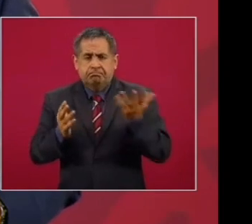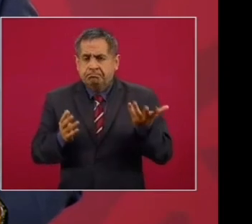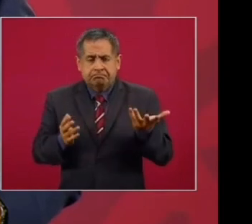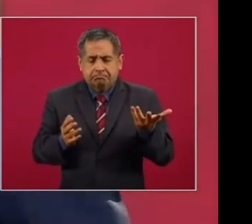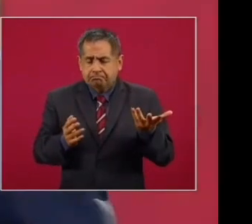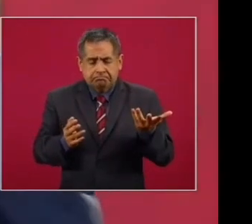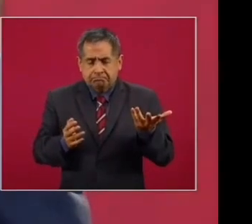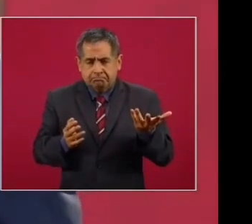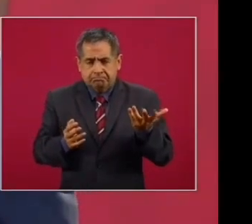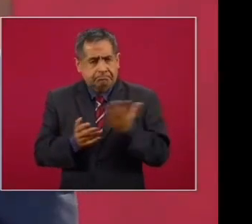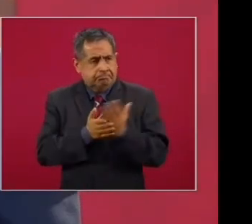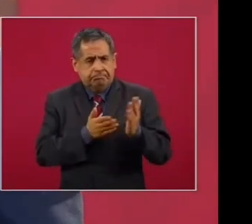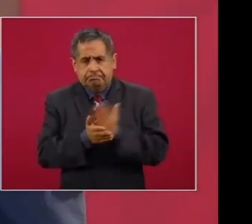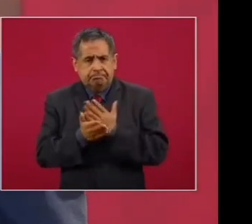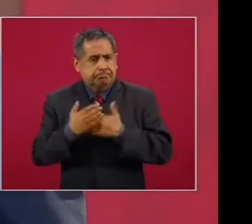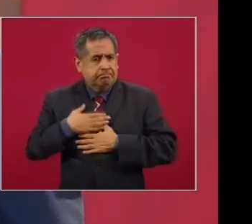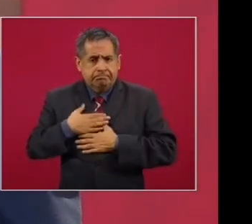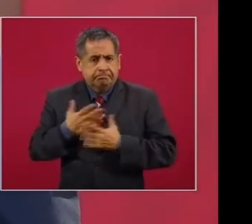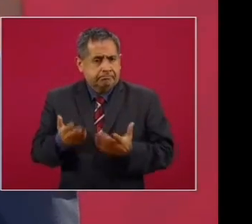Eso es